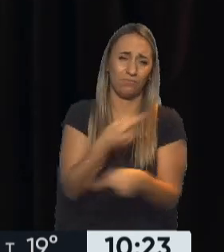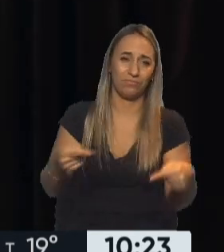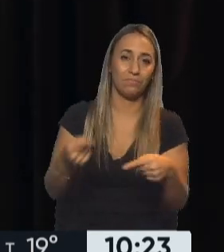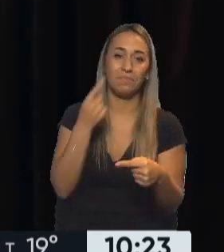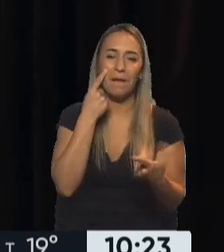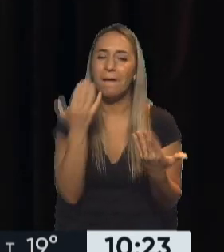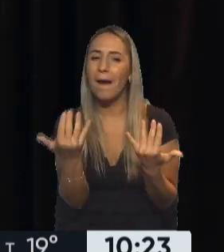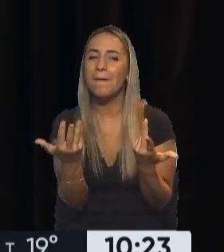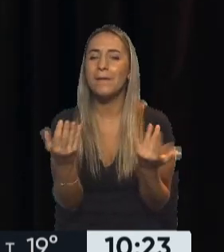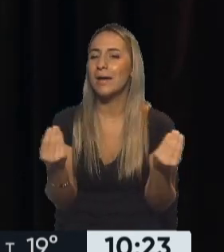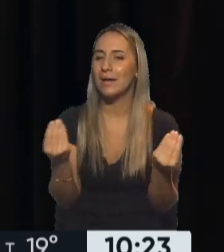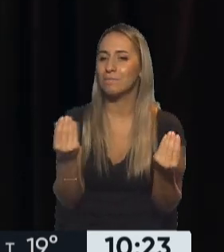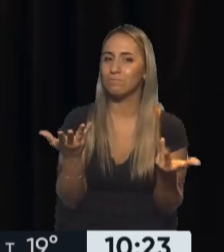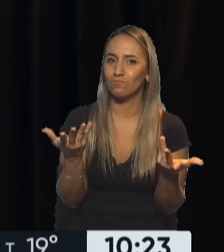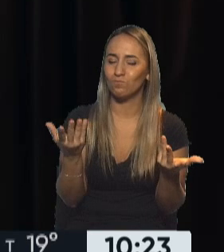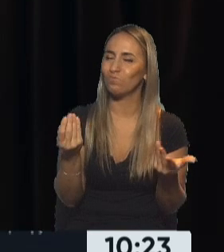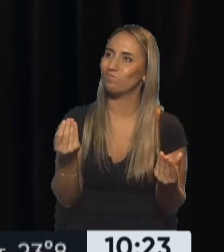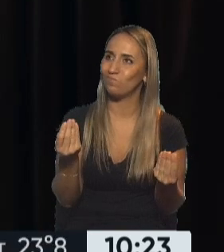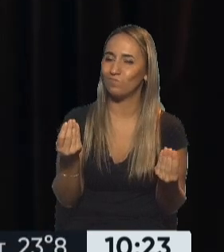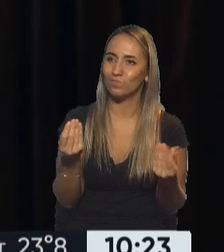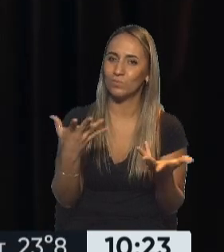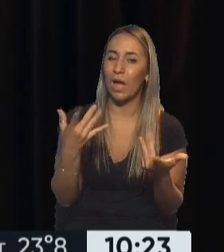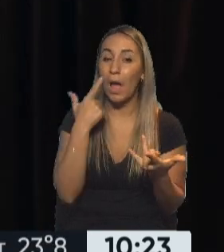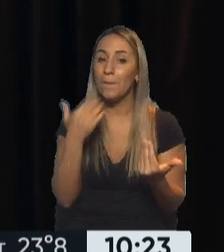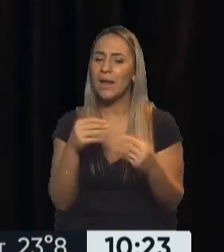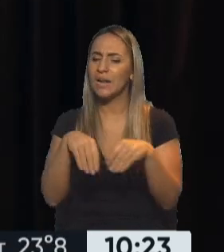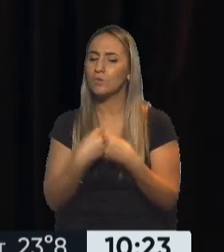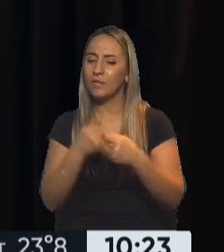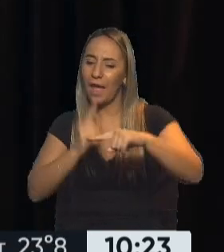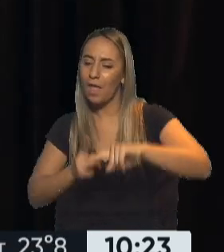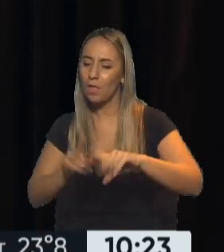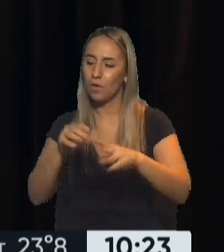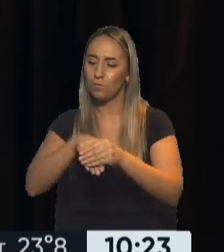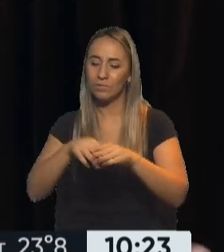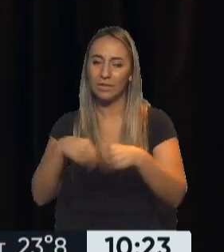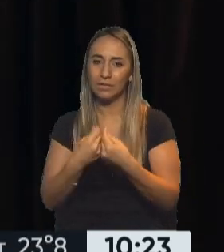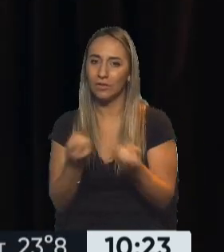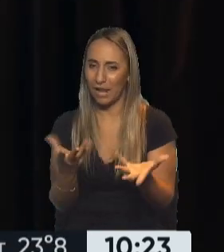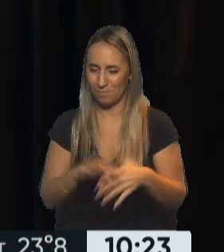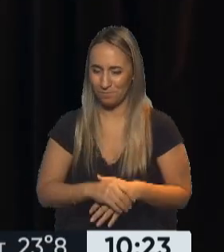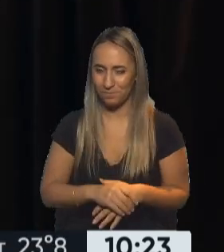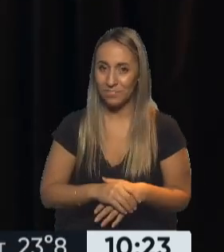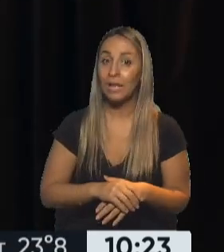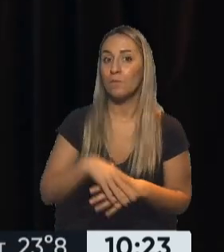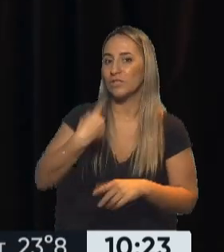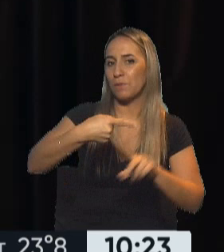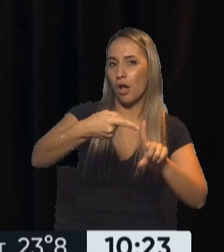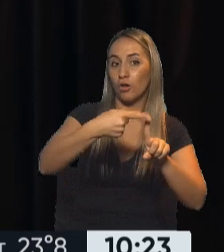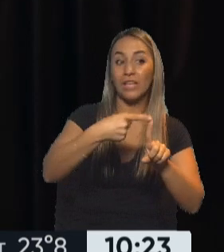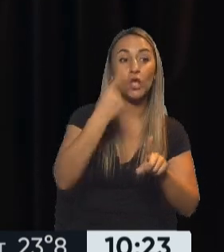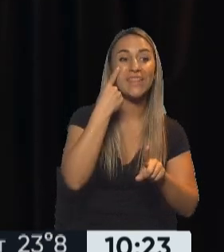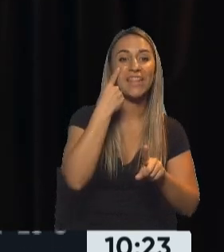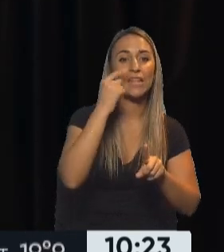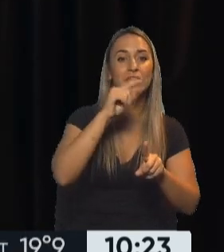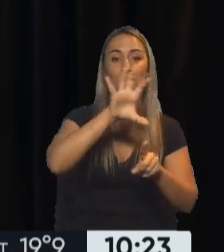para palpitar, digamos, el resultado del comicio. Sí, obviamente, todo el tiempo y permanentemente en contacto con los intendentes de